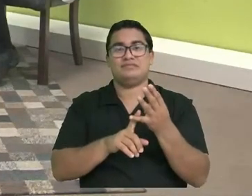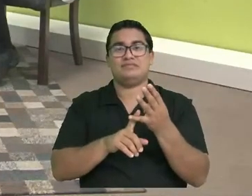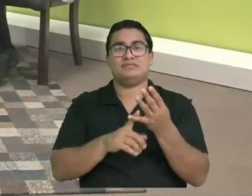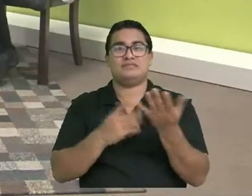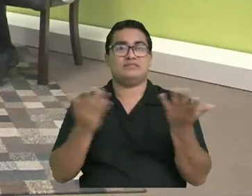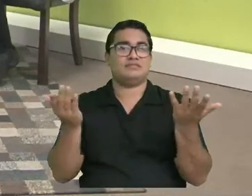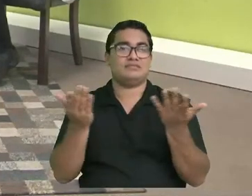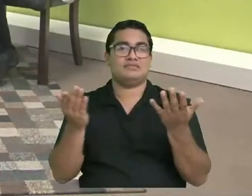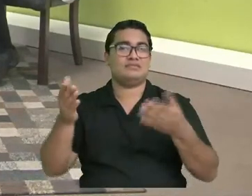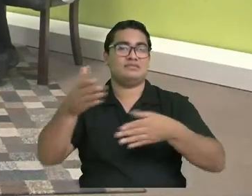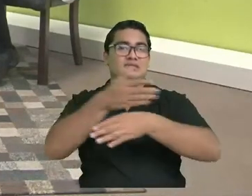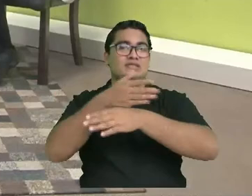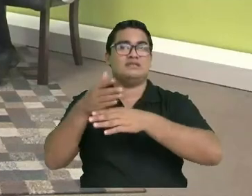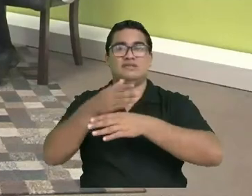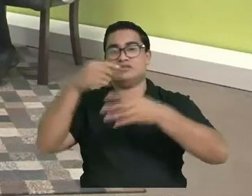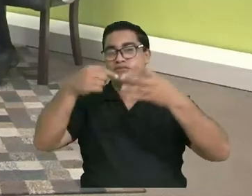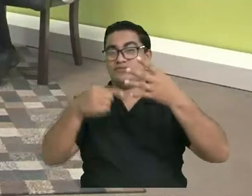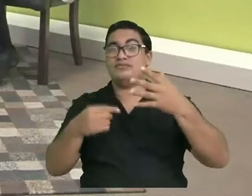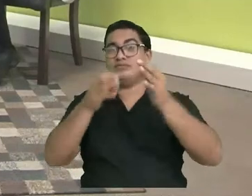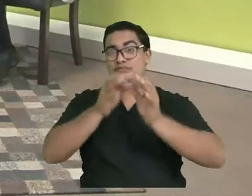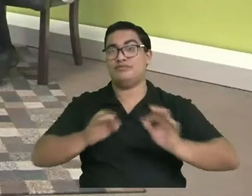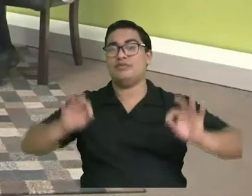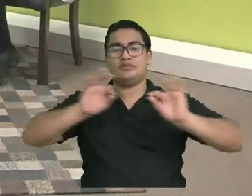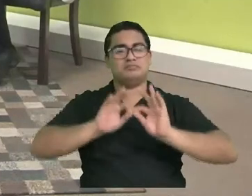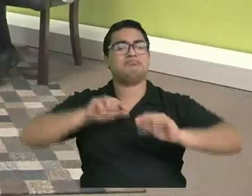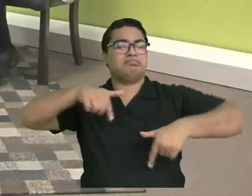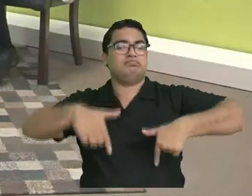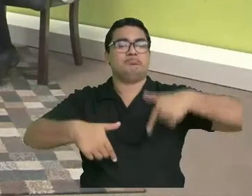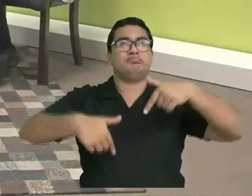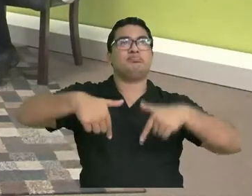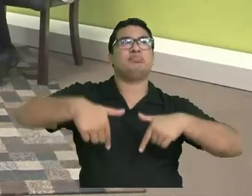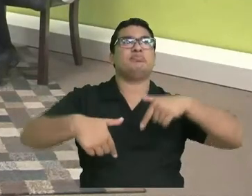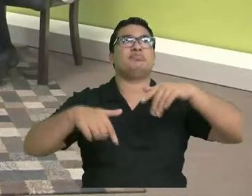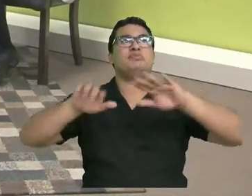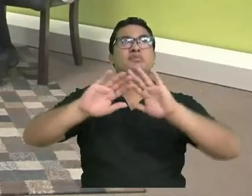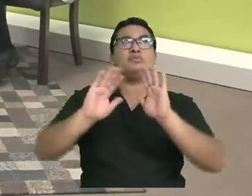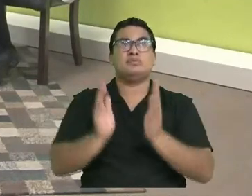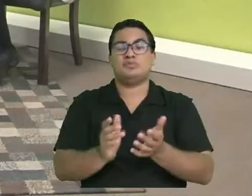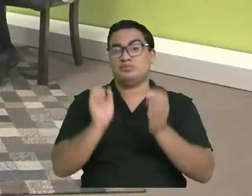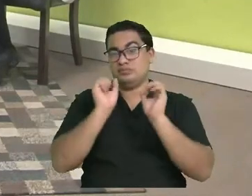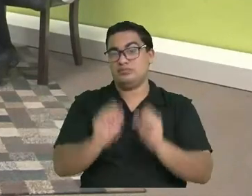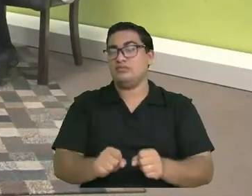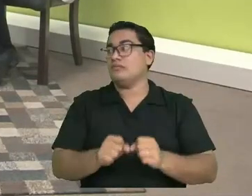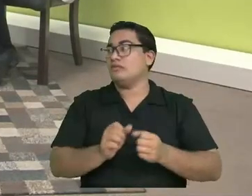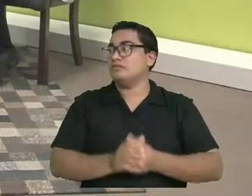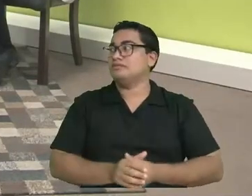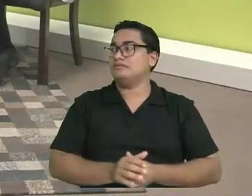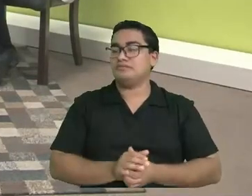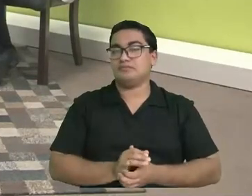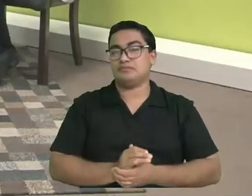las promociones, o, en fin, si está empezando una relación, pues así es, para causar